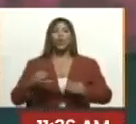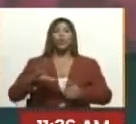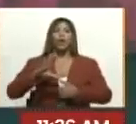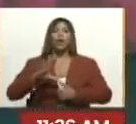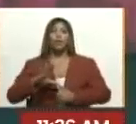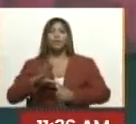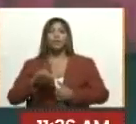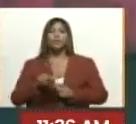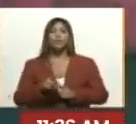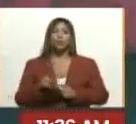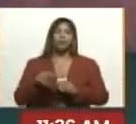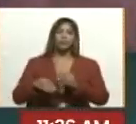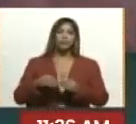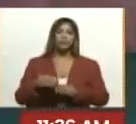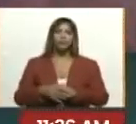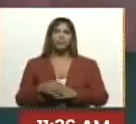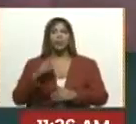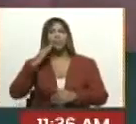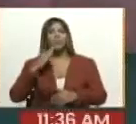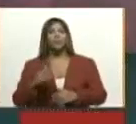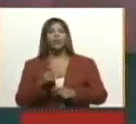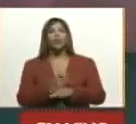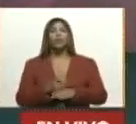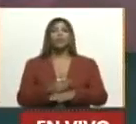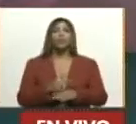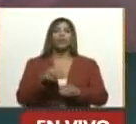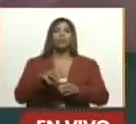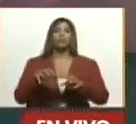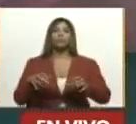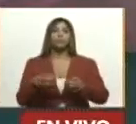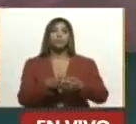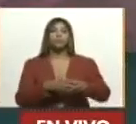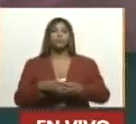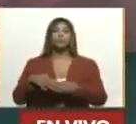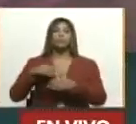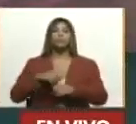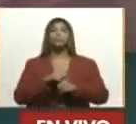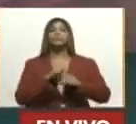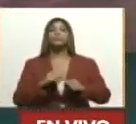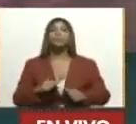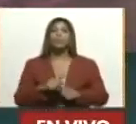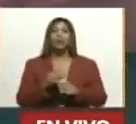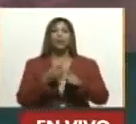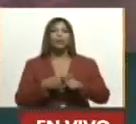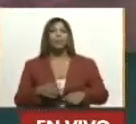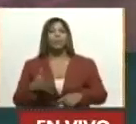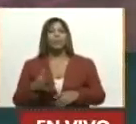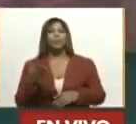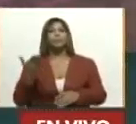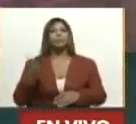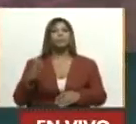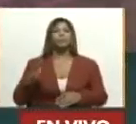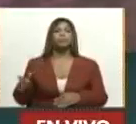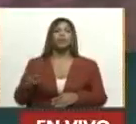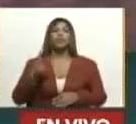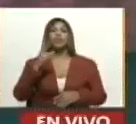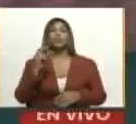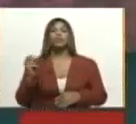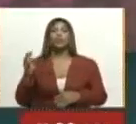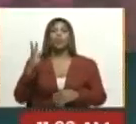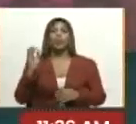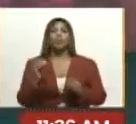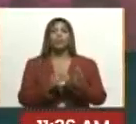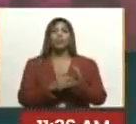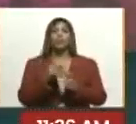gobiernos militares. Gobiernos militares, campos de concentración, se calcula que mataron 240.000